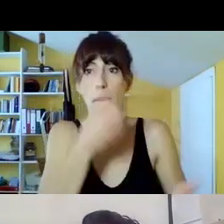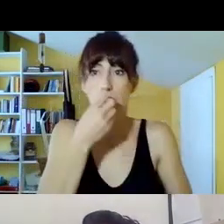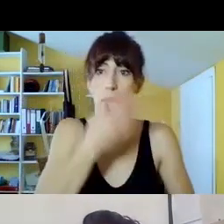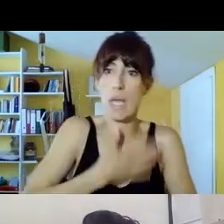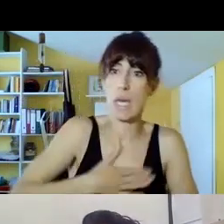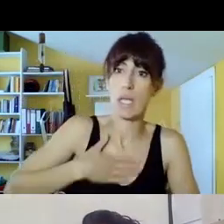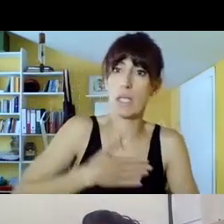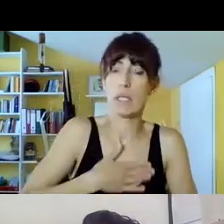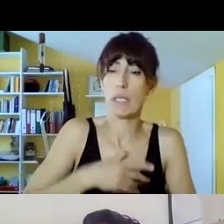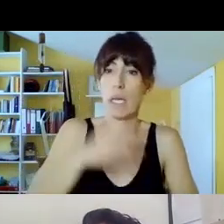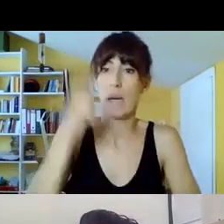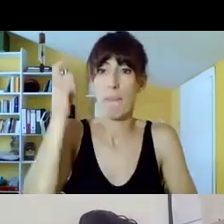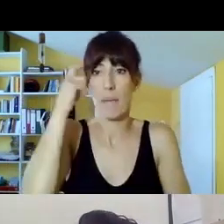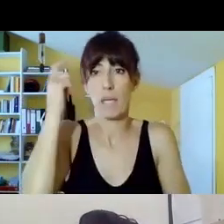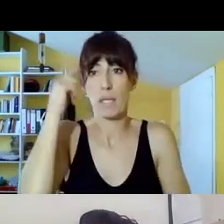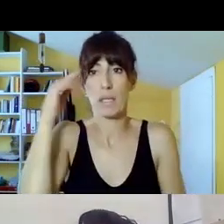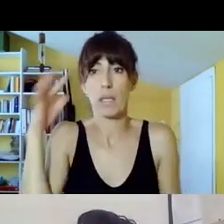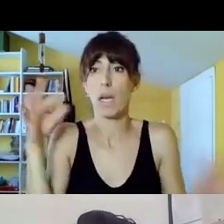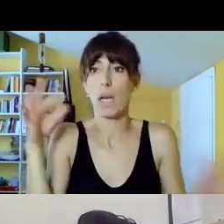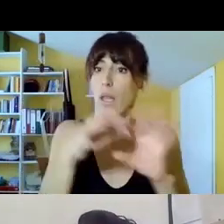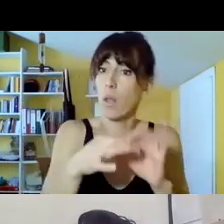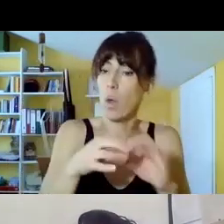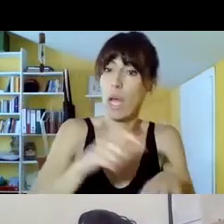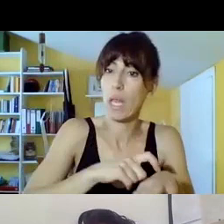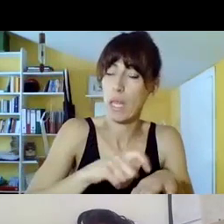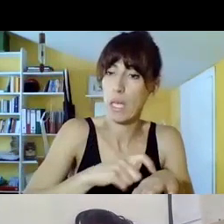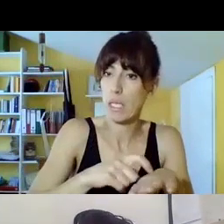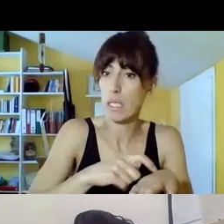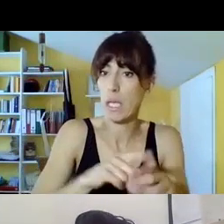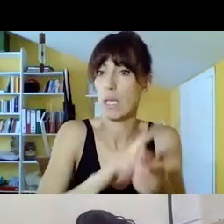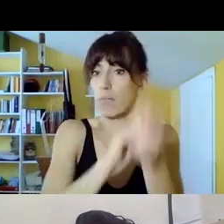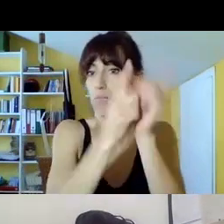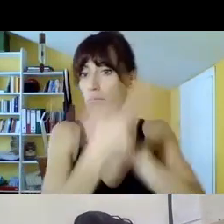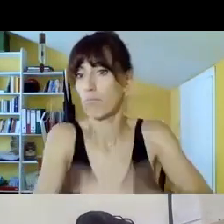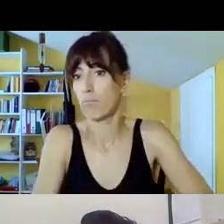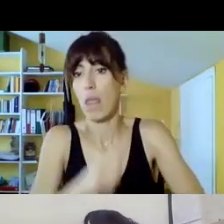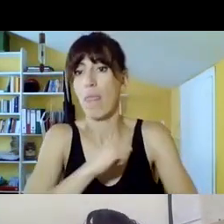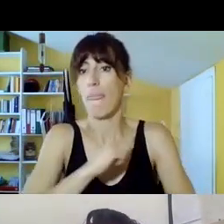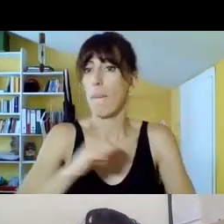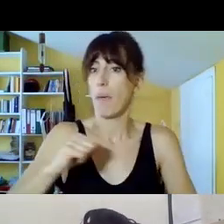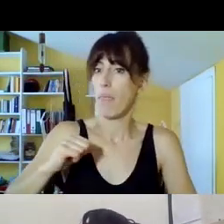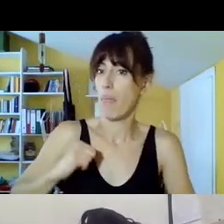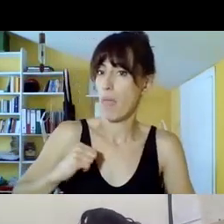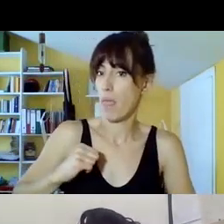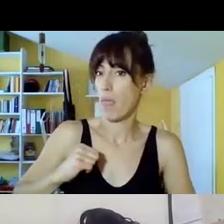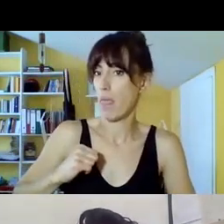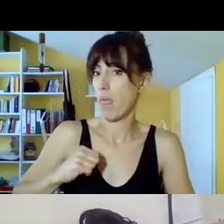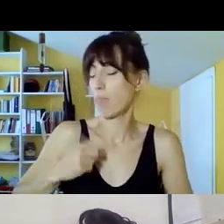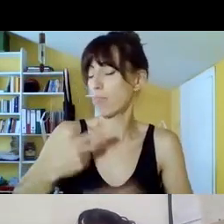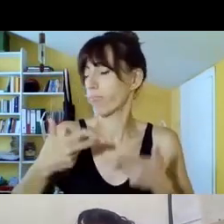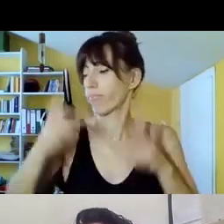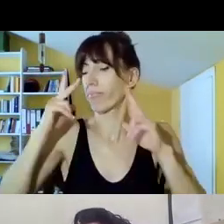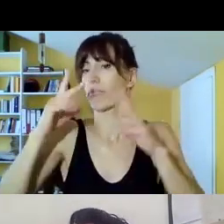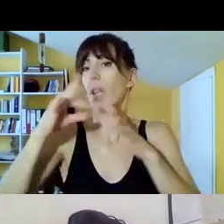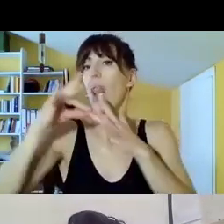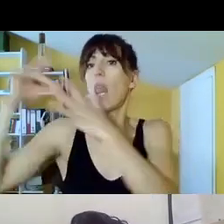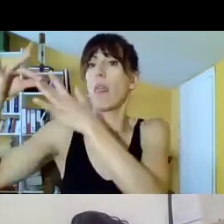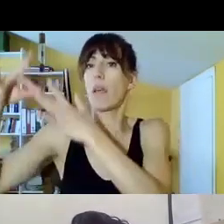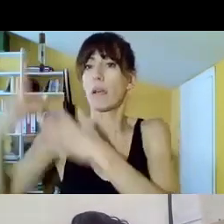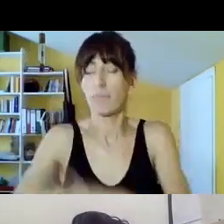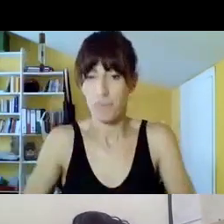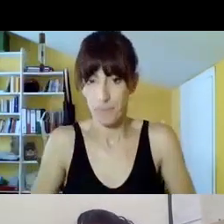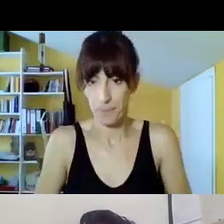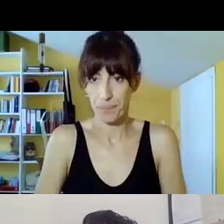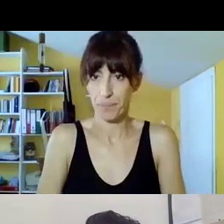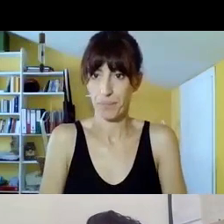iría ligado más a otras características contrapuestas como independencia, racionalidad o liderazgo. Para las